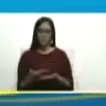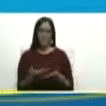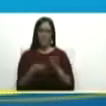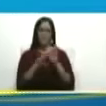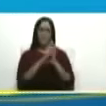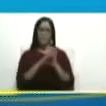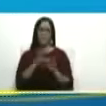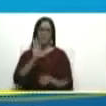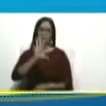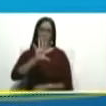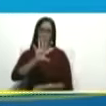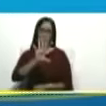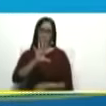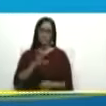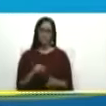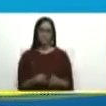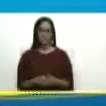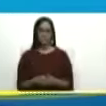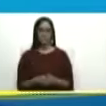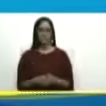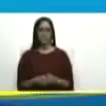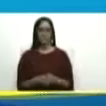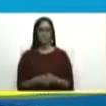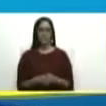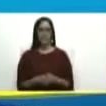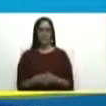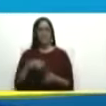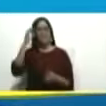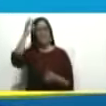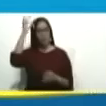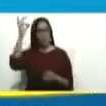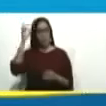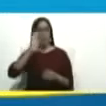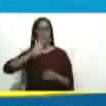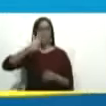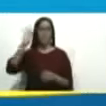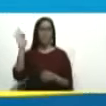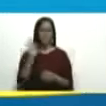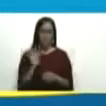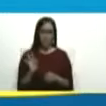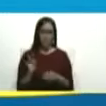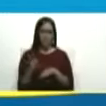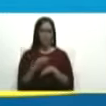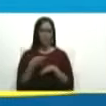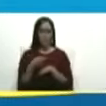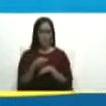Capítulo quinto del Consejo Federal de Gobierno.